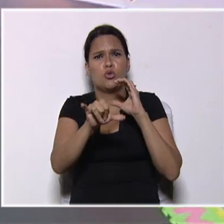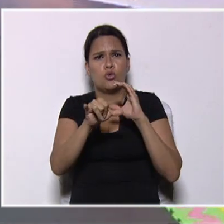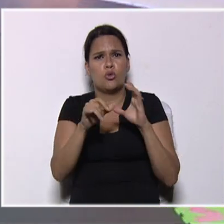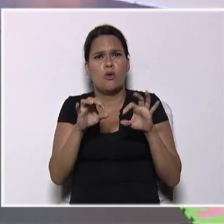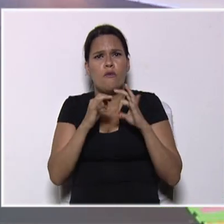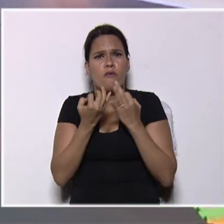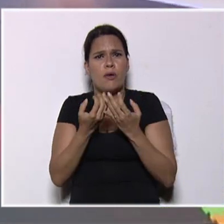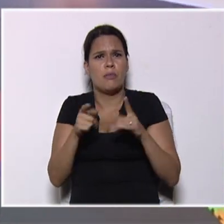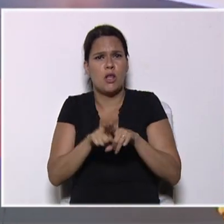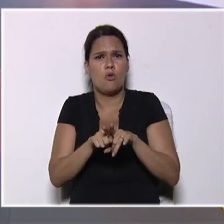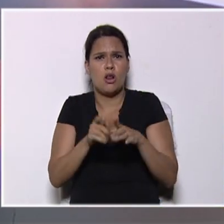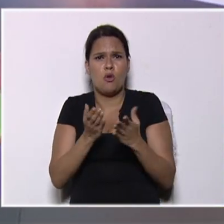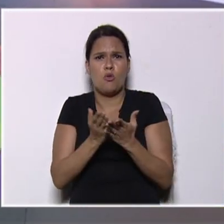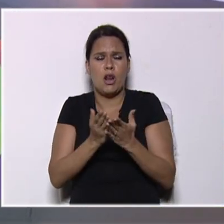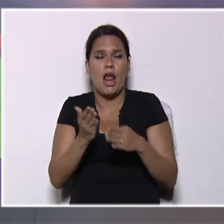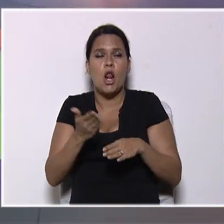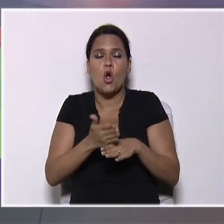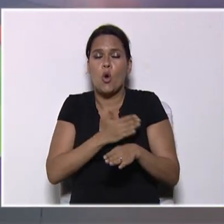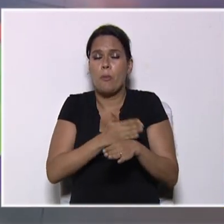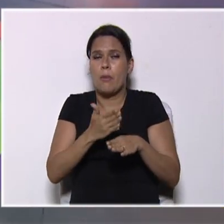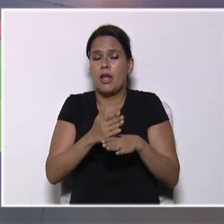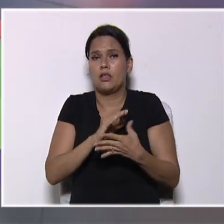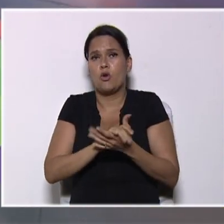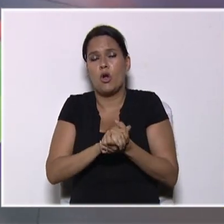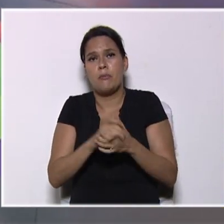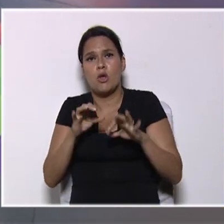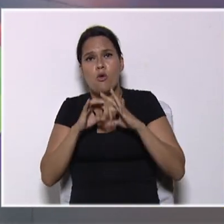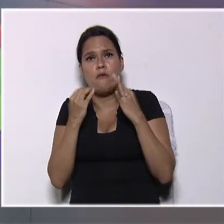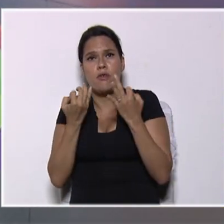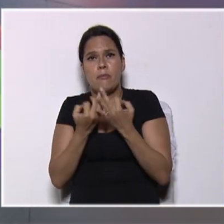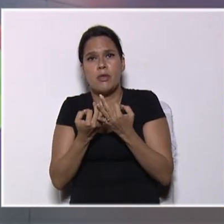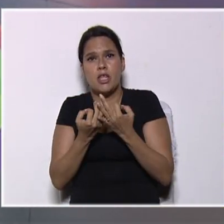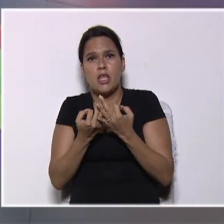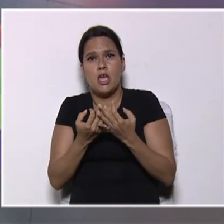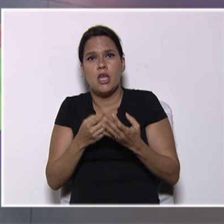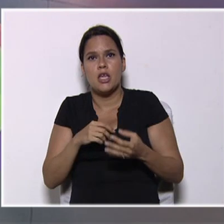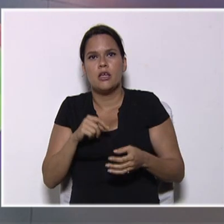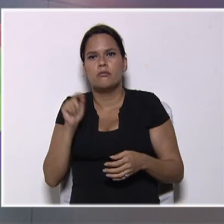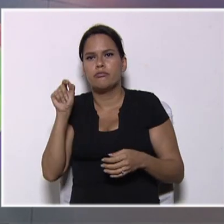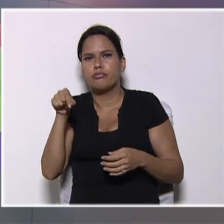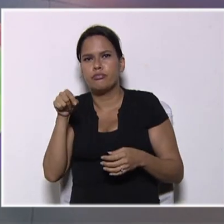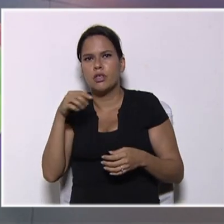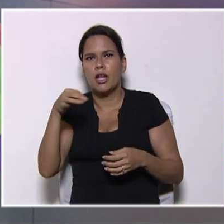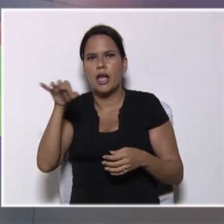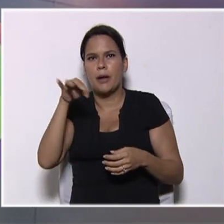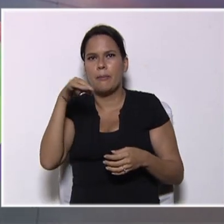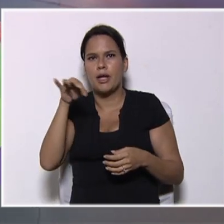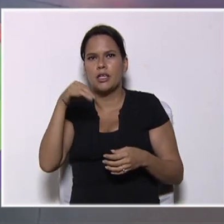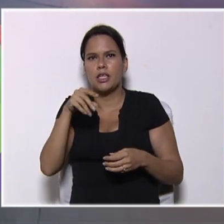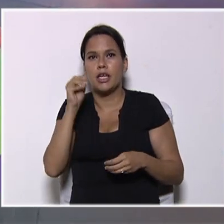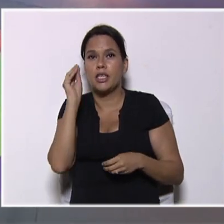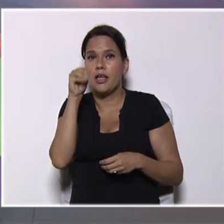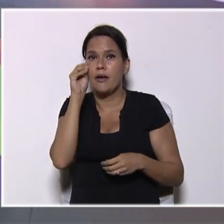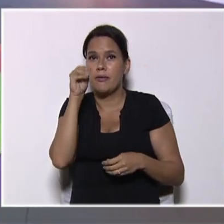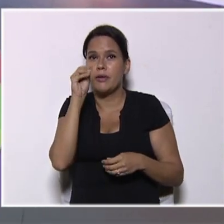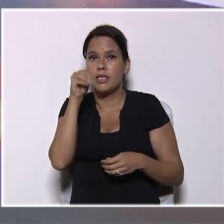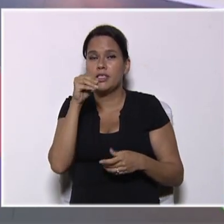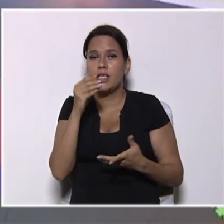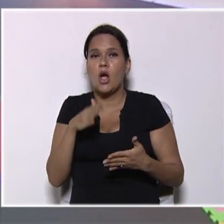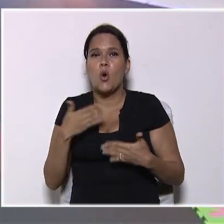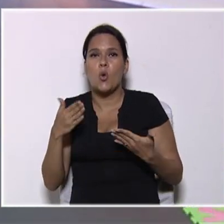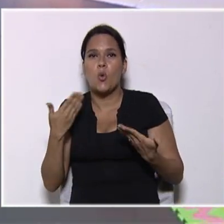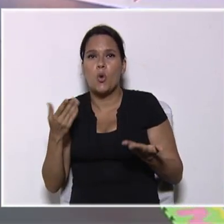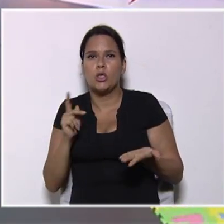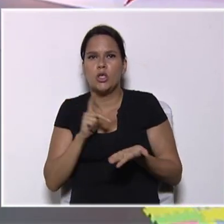gusta, lo comparten con amigos y con familiares y por supuesto activan la campanita de suscripción. Así de esa manera pueden